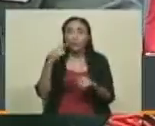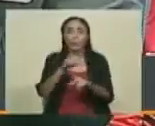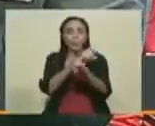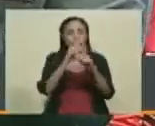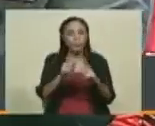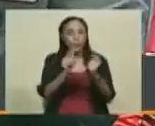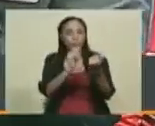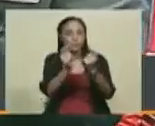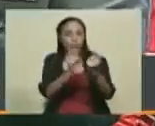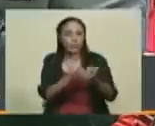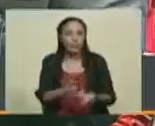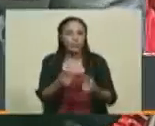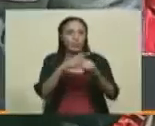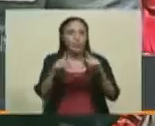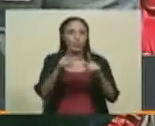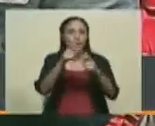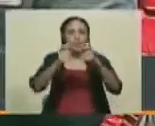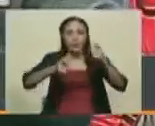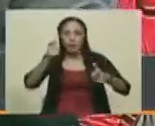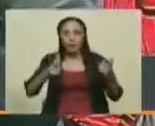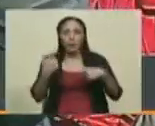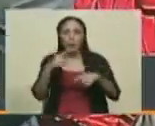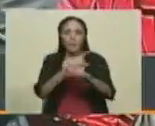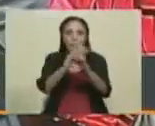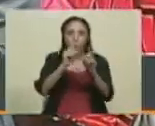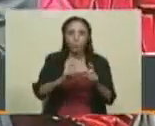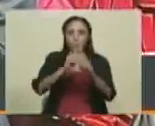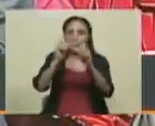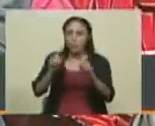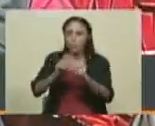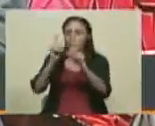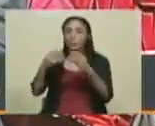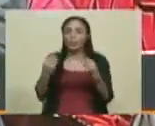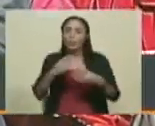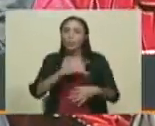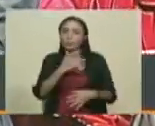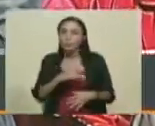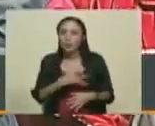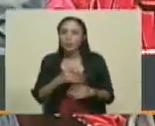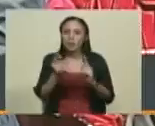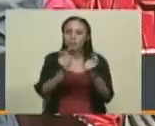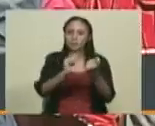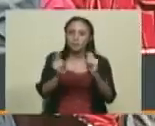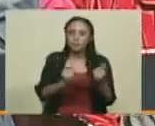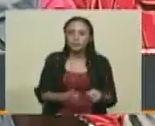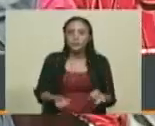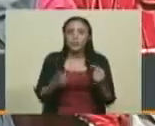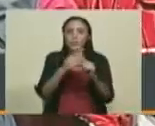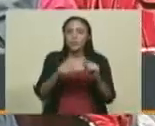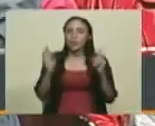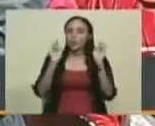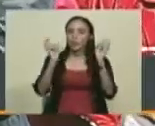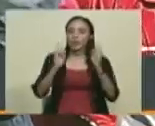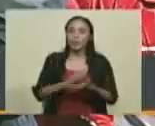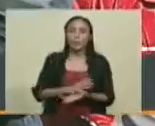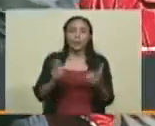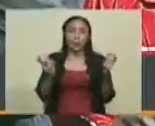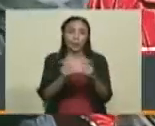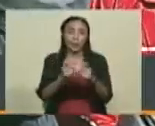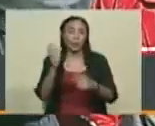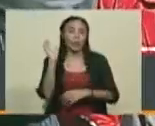con esos trabajadores, nuestros hermanos, compañeros trabajadores, y hemos discutido en arduas jornadas de